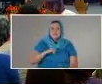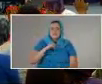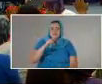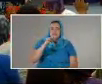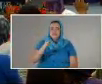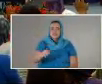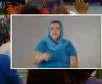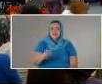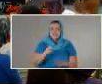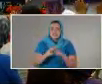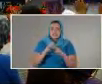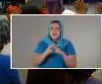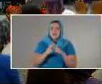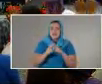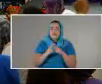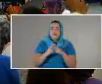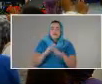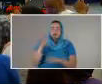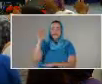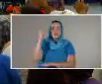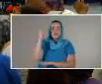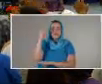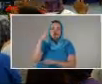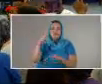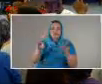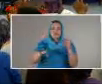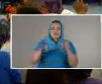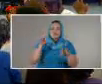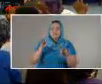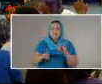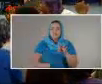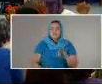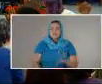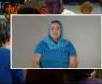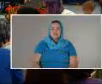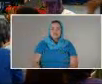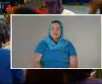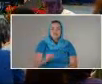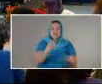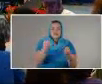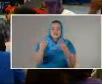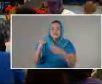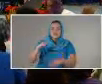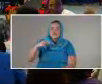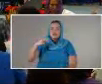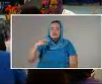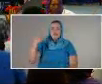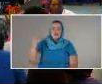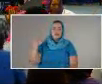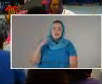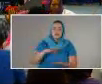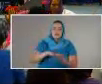de justicia, plantío del Señor, para gloria tuya.